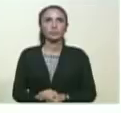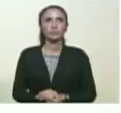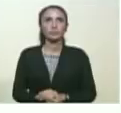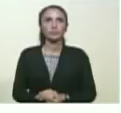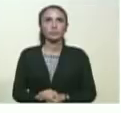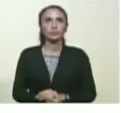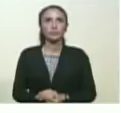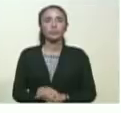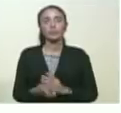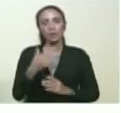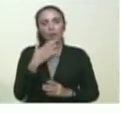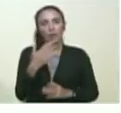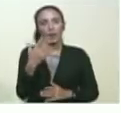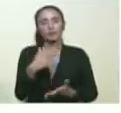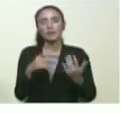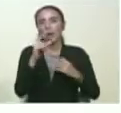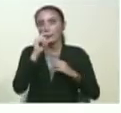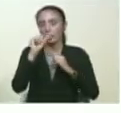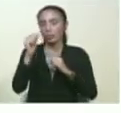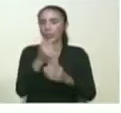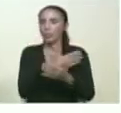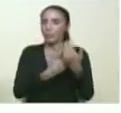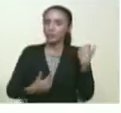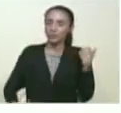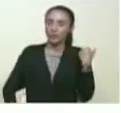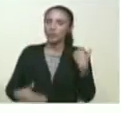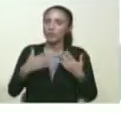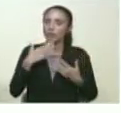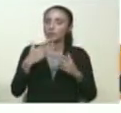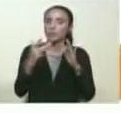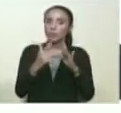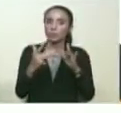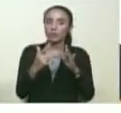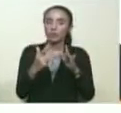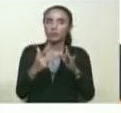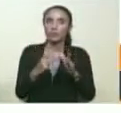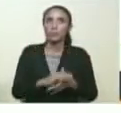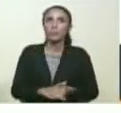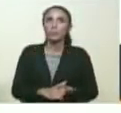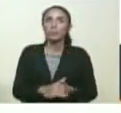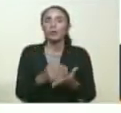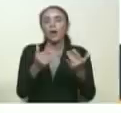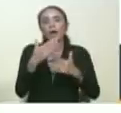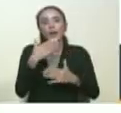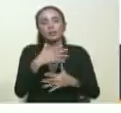Muchas gracias, compañero presidente, y agradecido también a todos los empresarios,